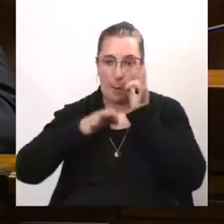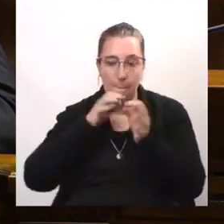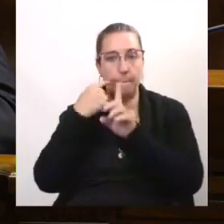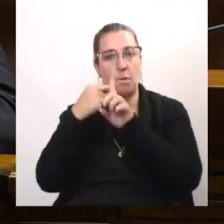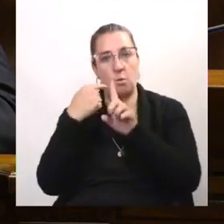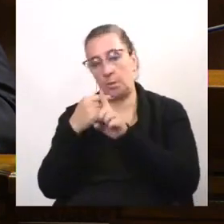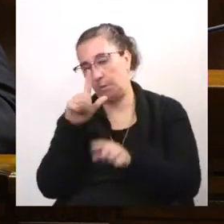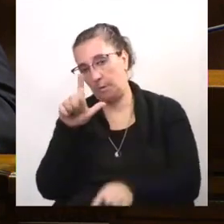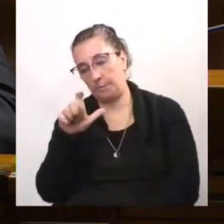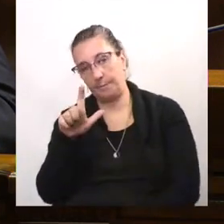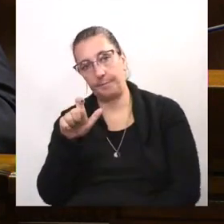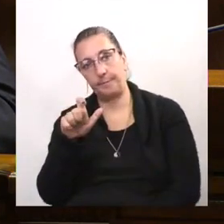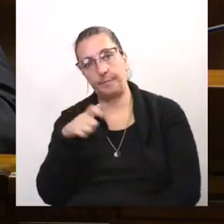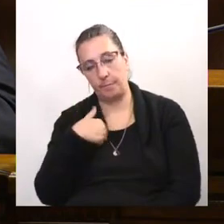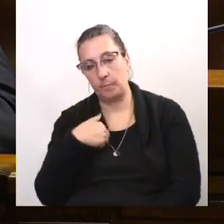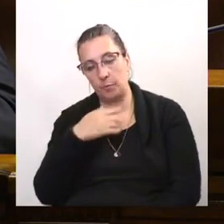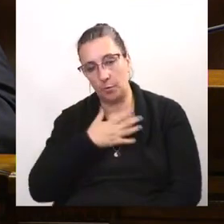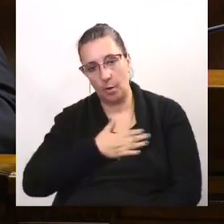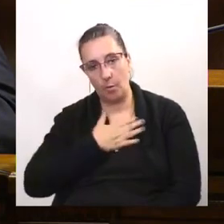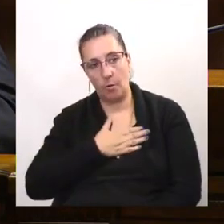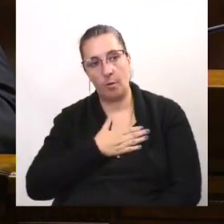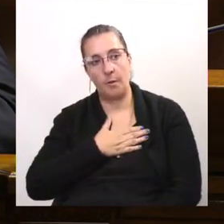claramente, que yo acompaño,